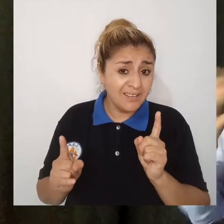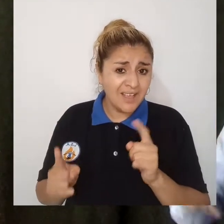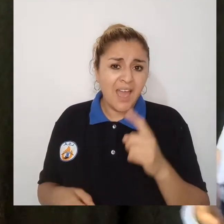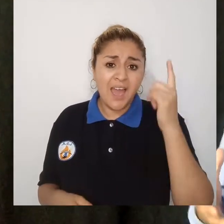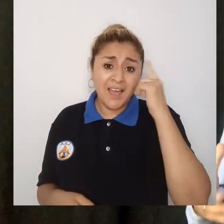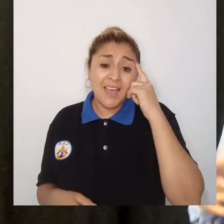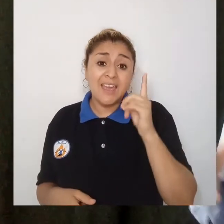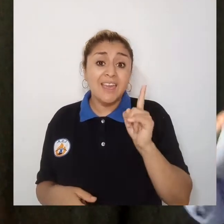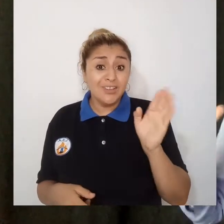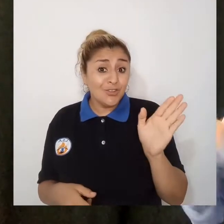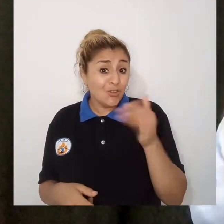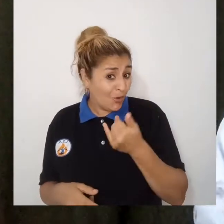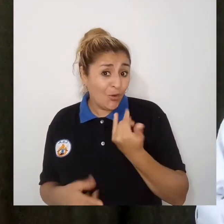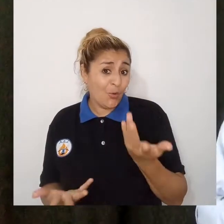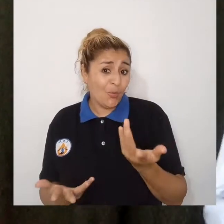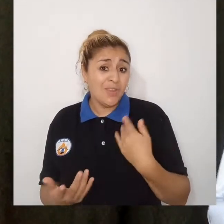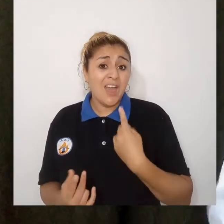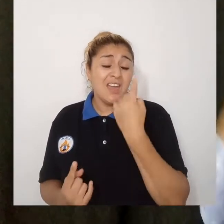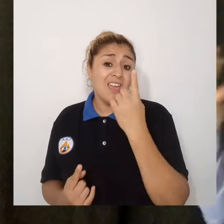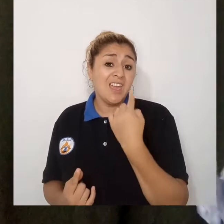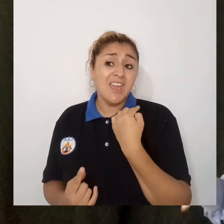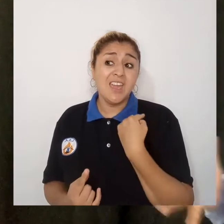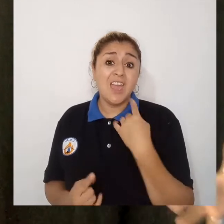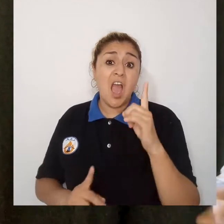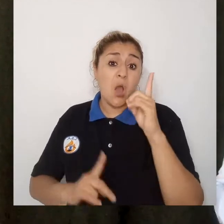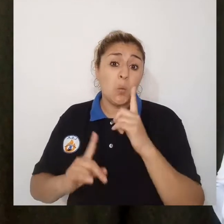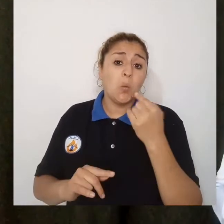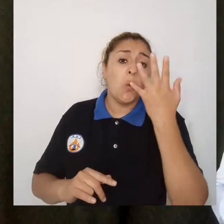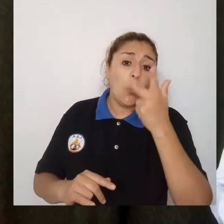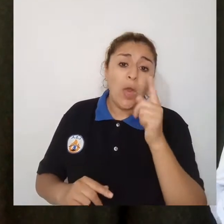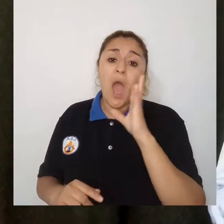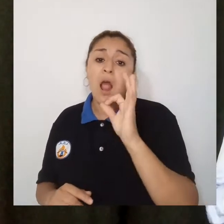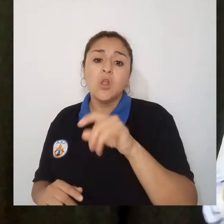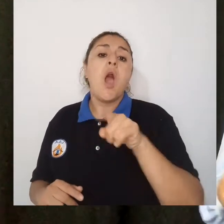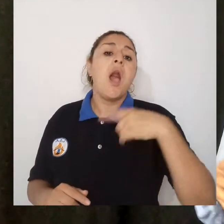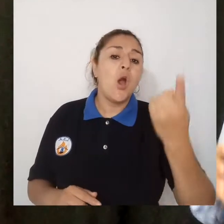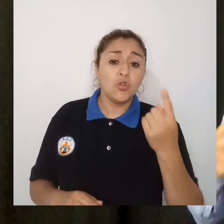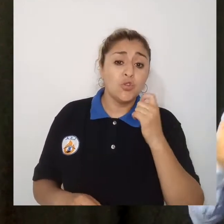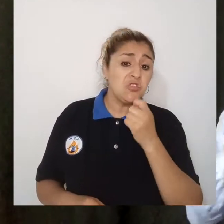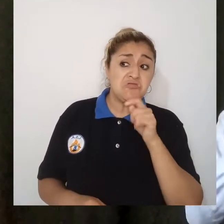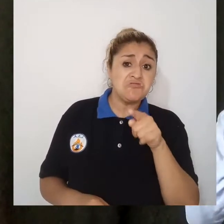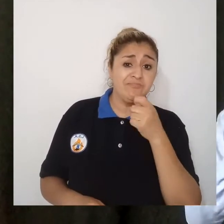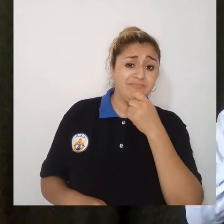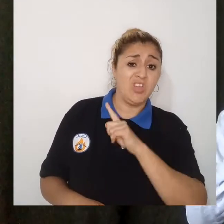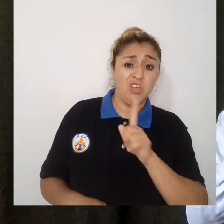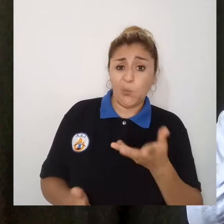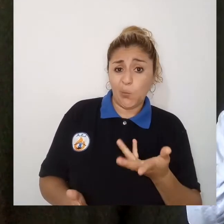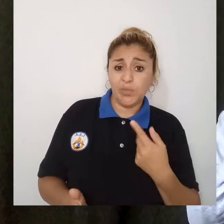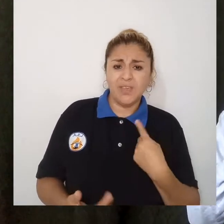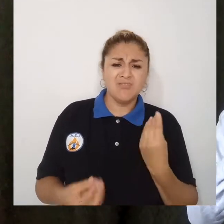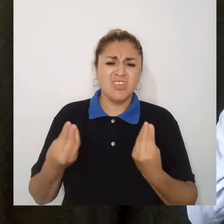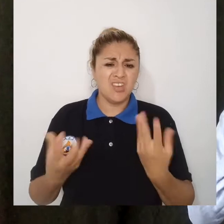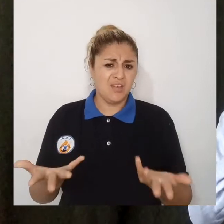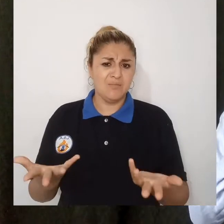diferencias necesarias dentro del cuerpo por lo cual entendemos que habla de una común unión